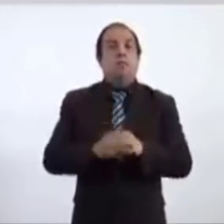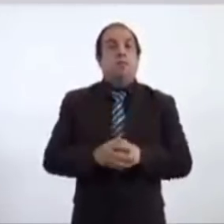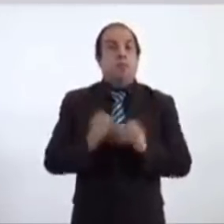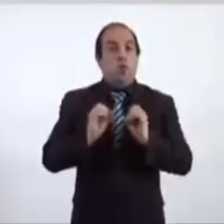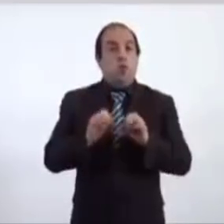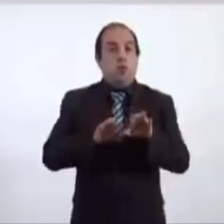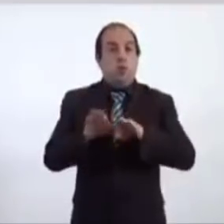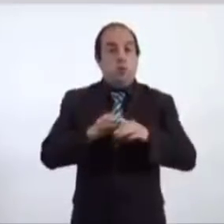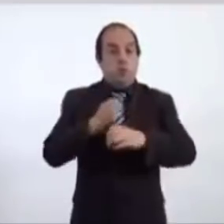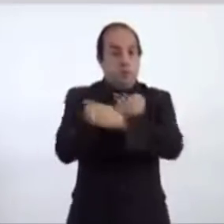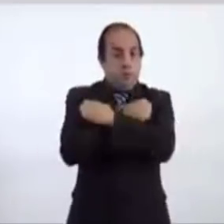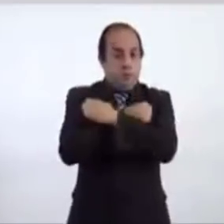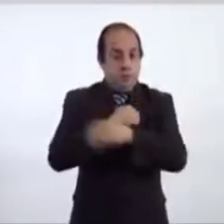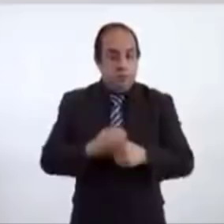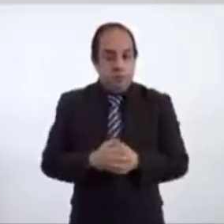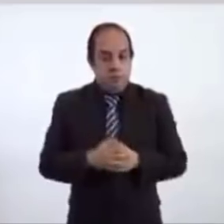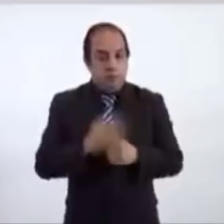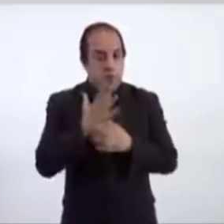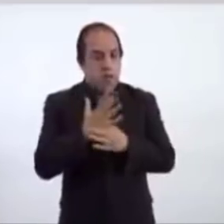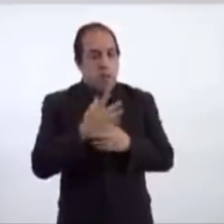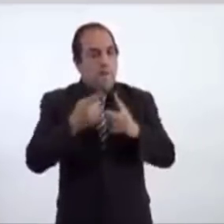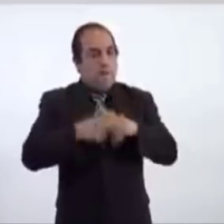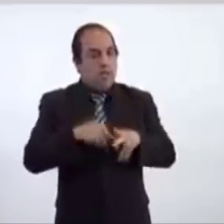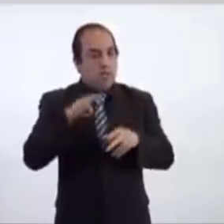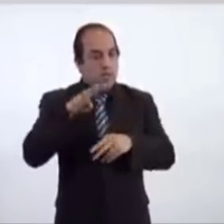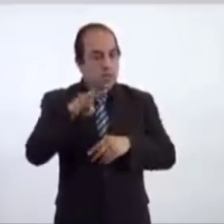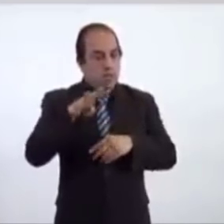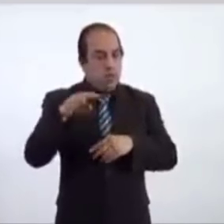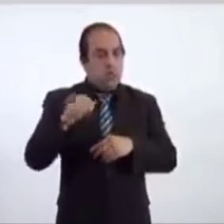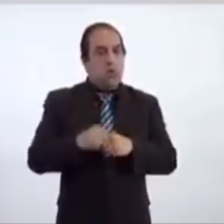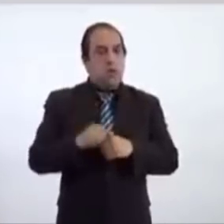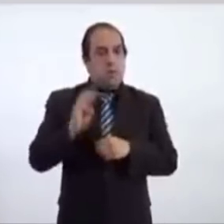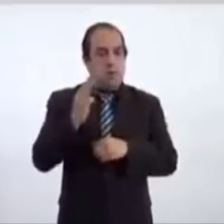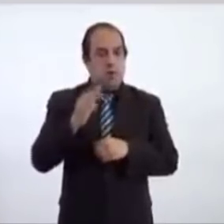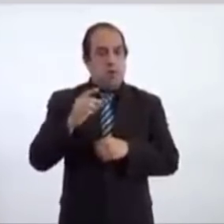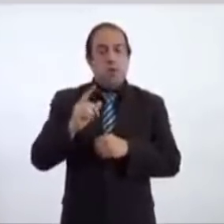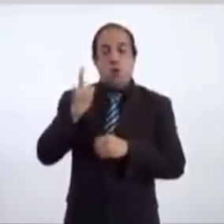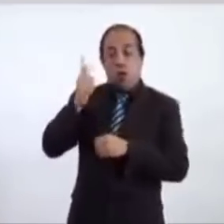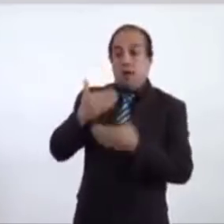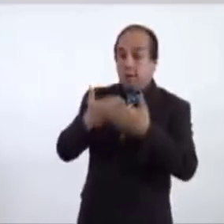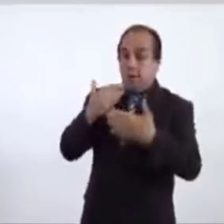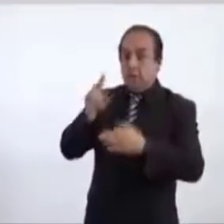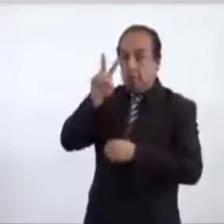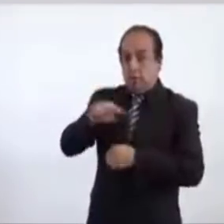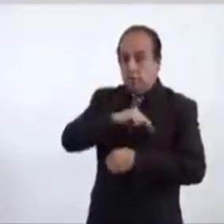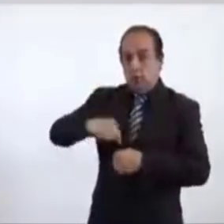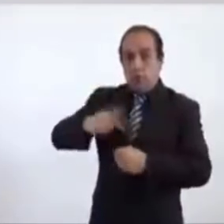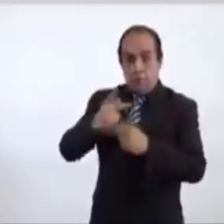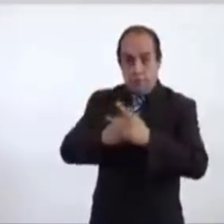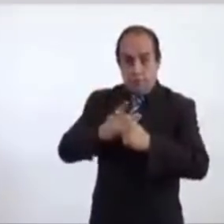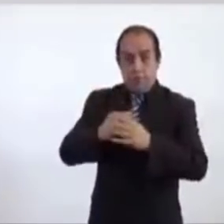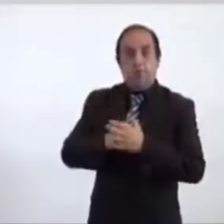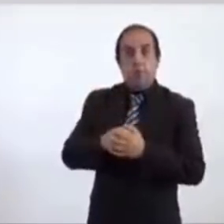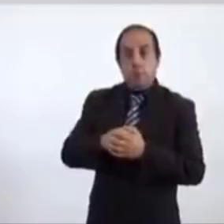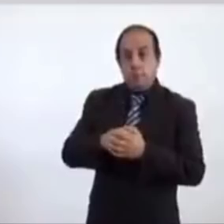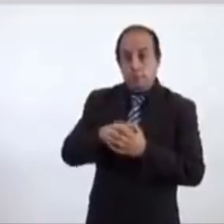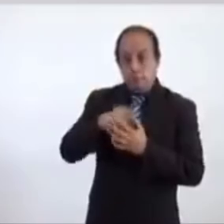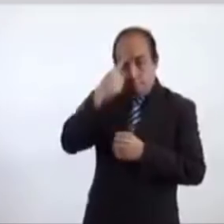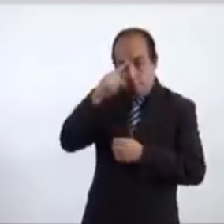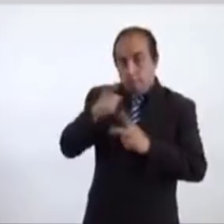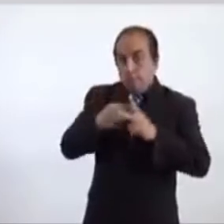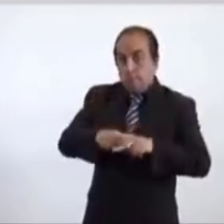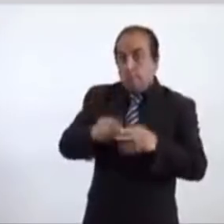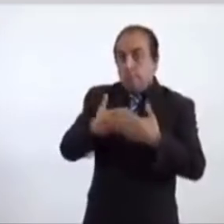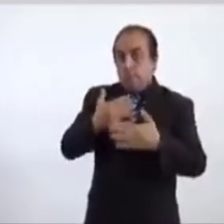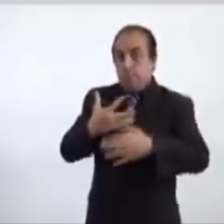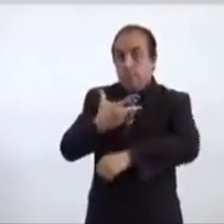Digamos ya confirmado que a partir del 19 de mayo. Ojalá pueda ser antes, la verdad, nosotros estamos preparados para que pueda ser antes.